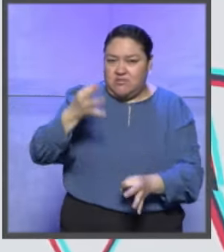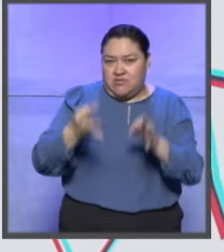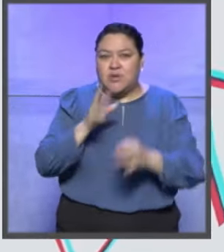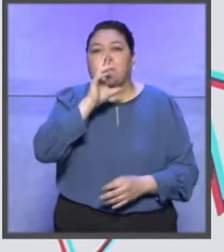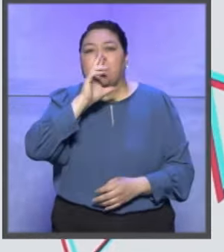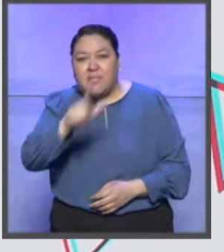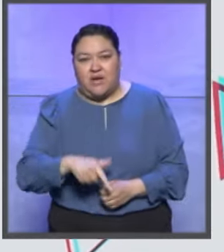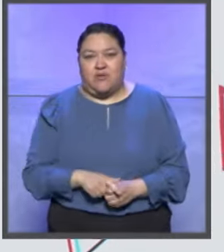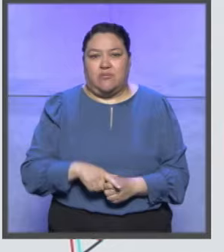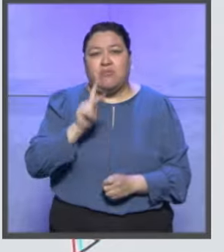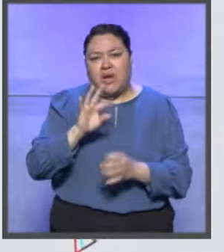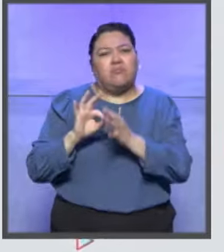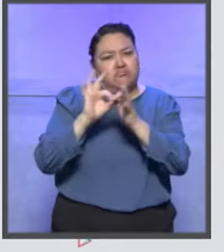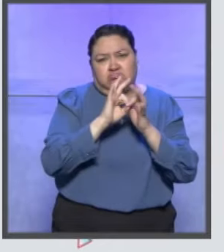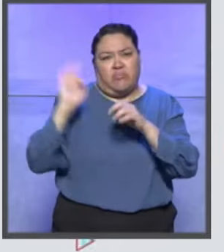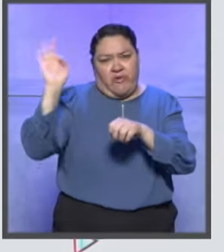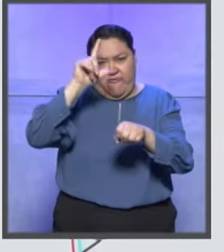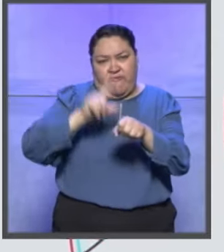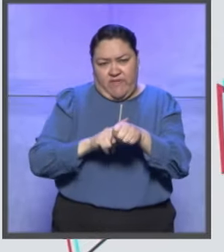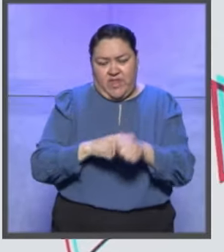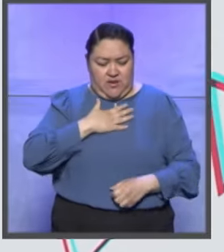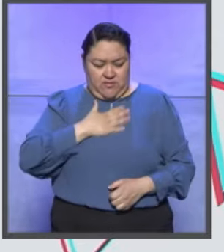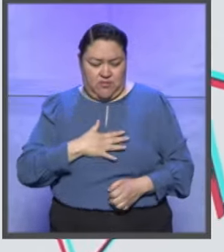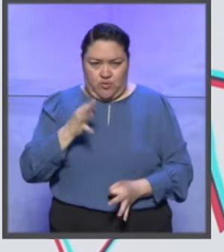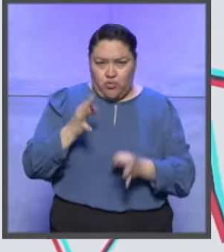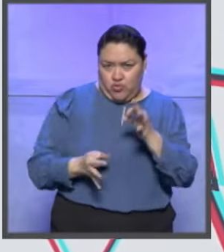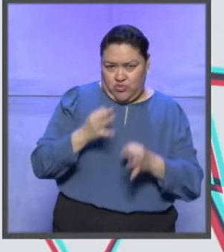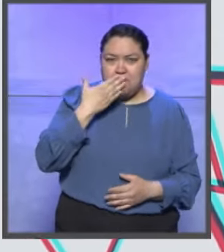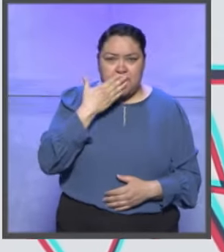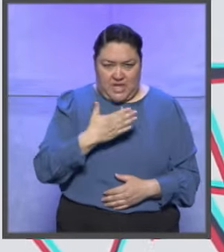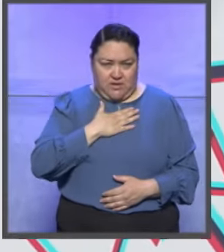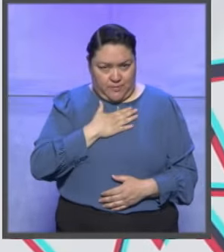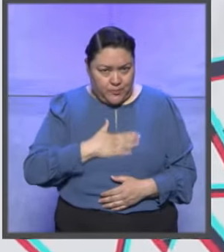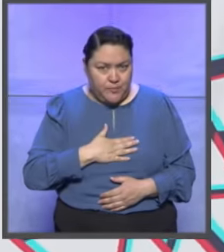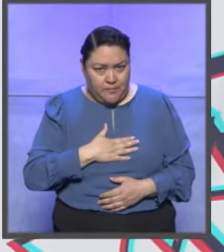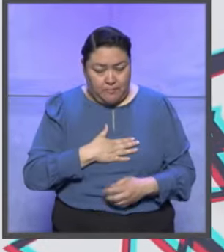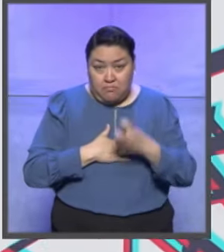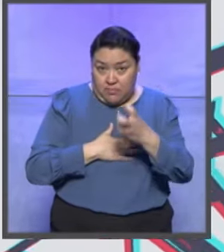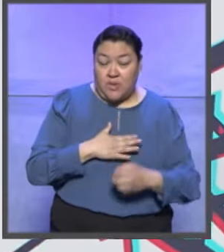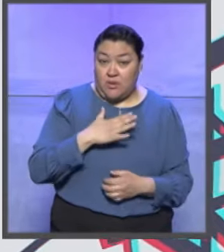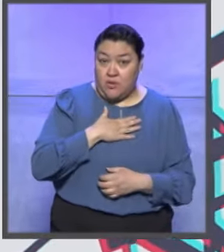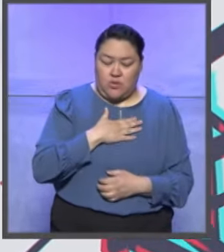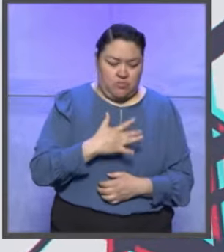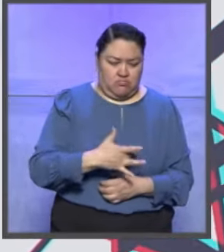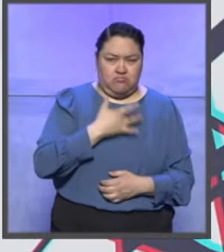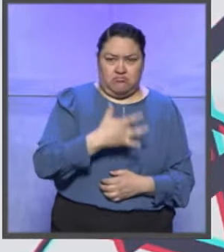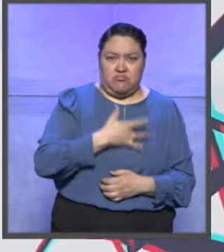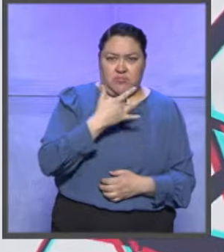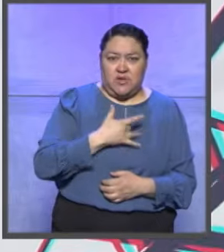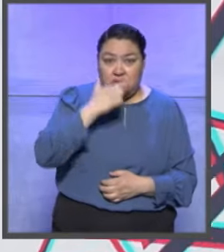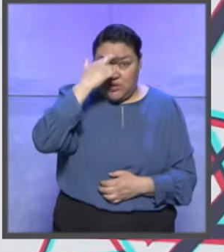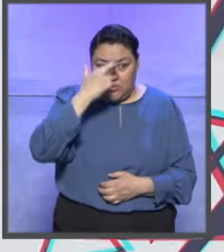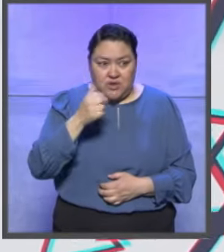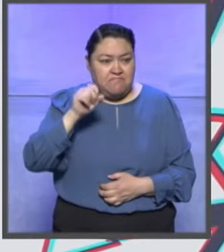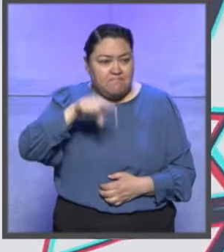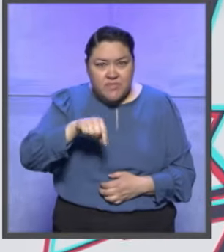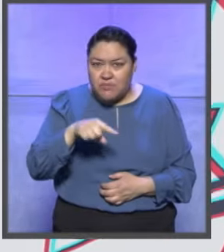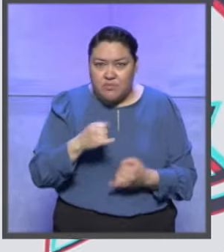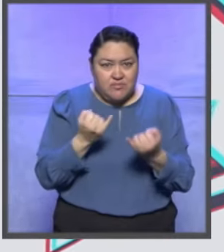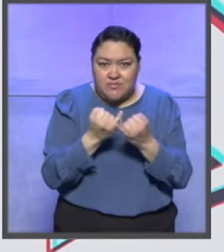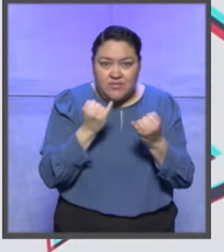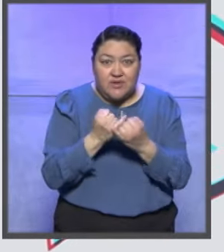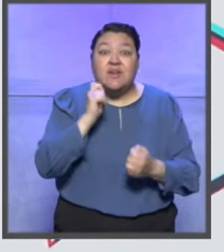justicia, una justicia más justa, aunque se oiga redundante. Y me parece a mí que el atino